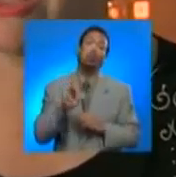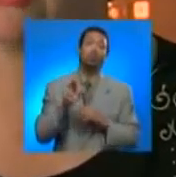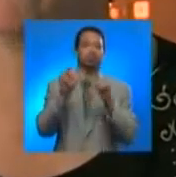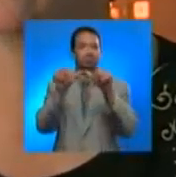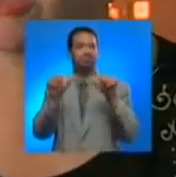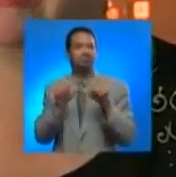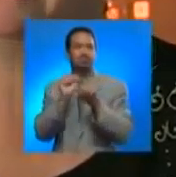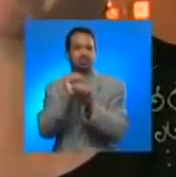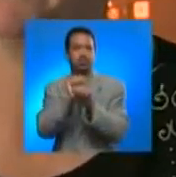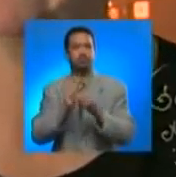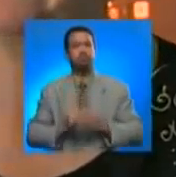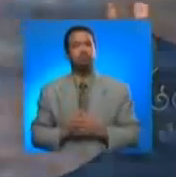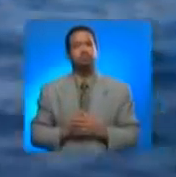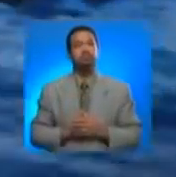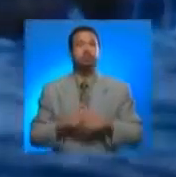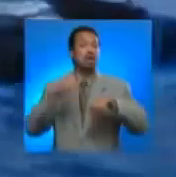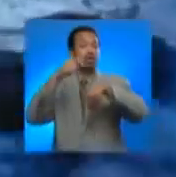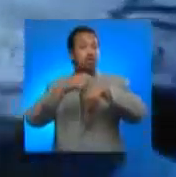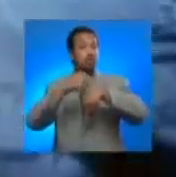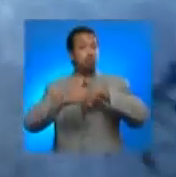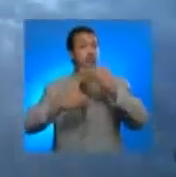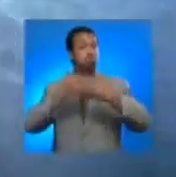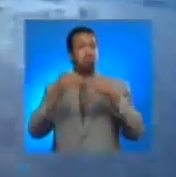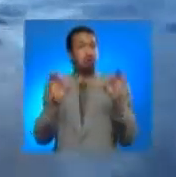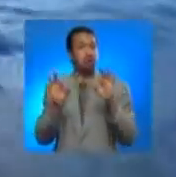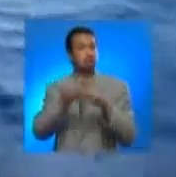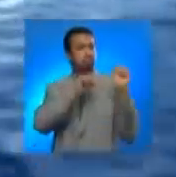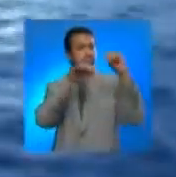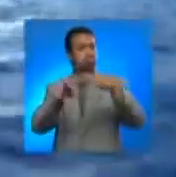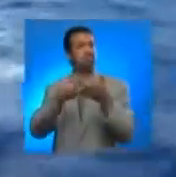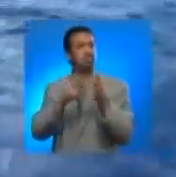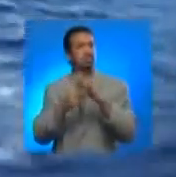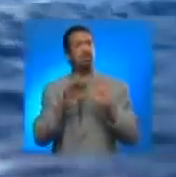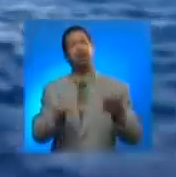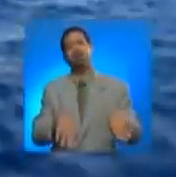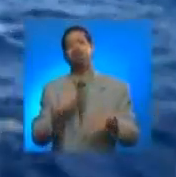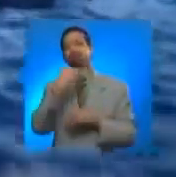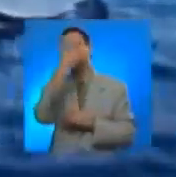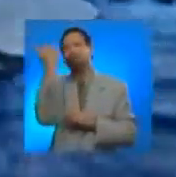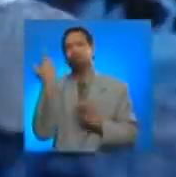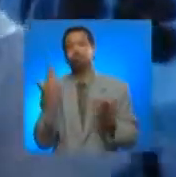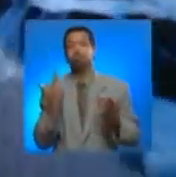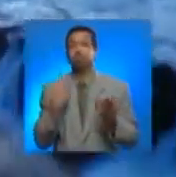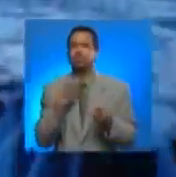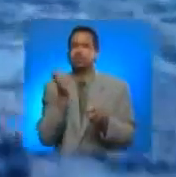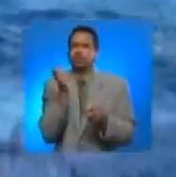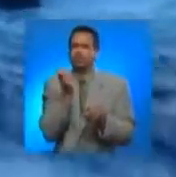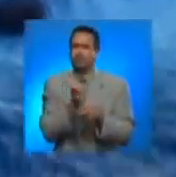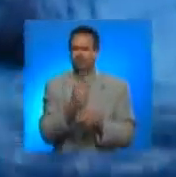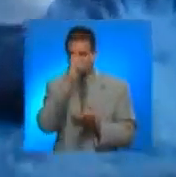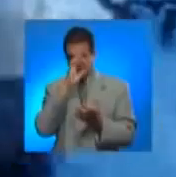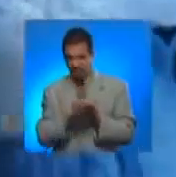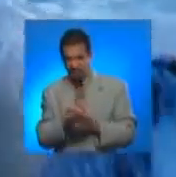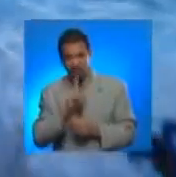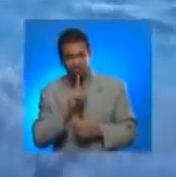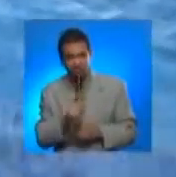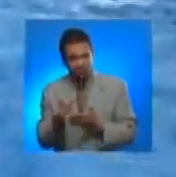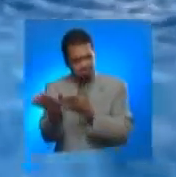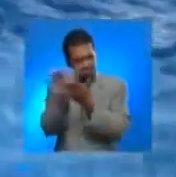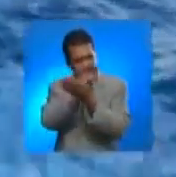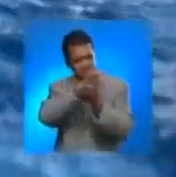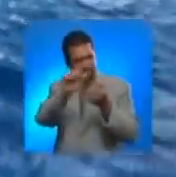cualquier momento puede ocurrir un terremoto de gran magnitud en Puerto Rico que genere maremotos cuyas olas